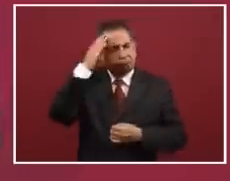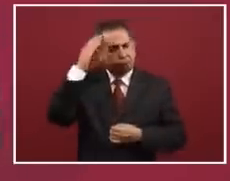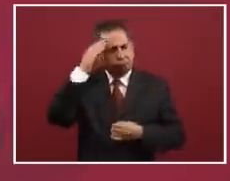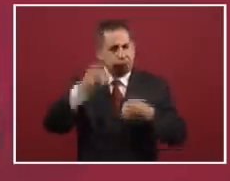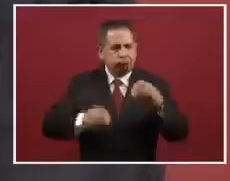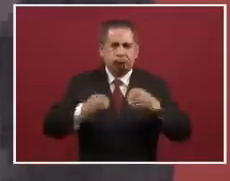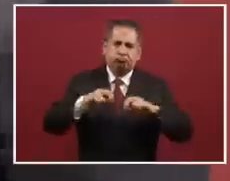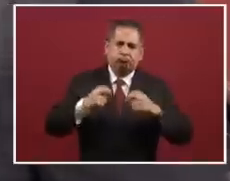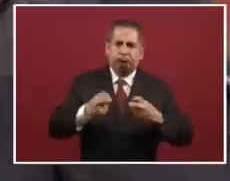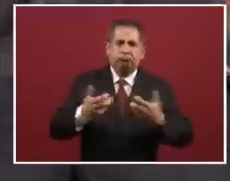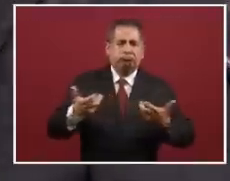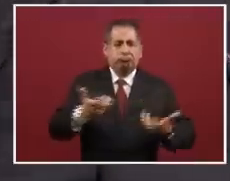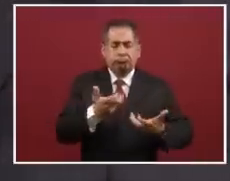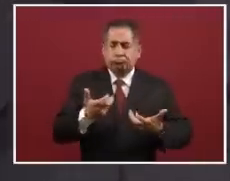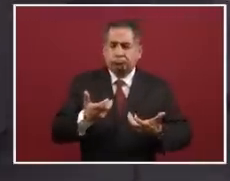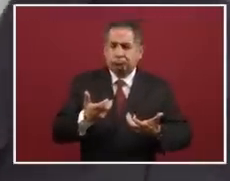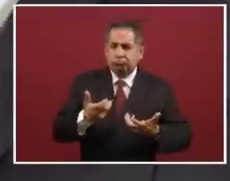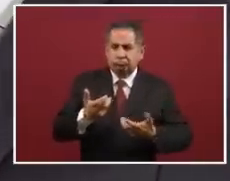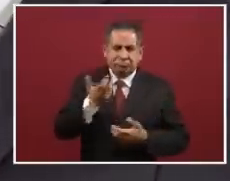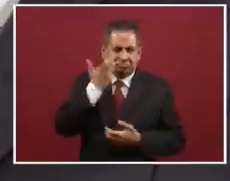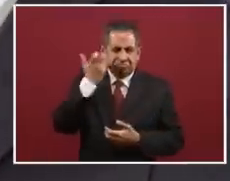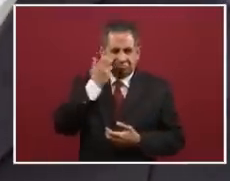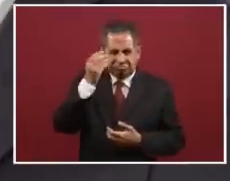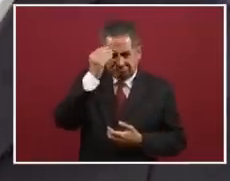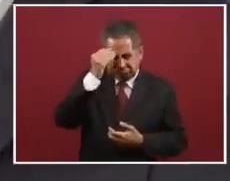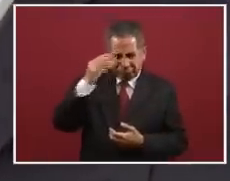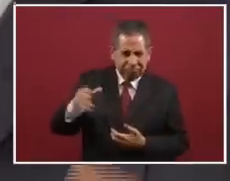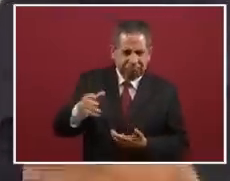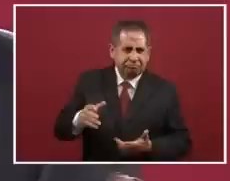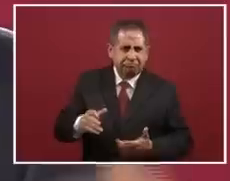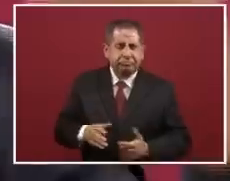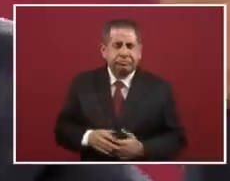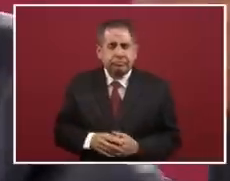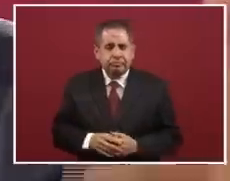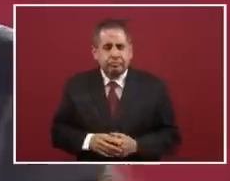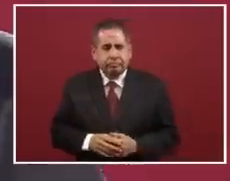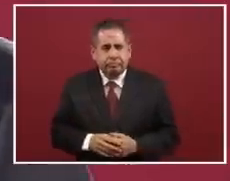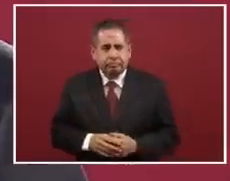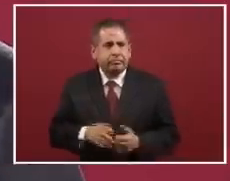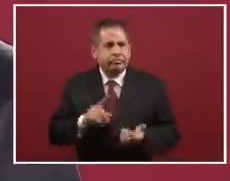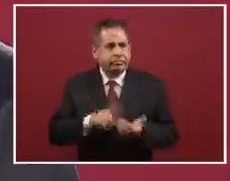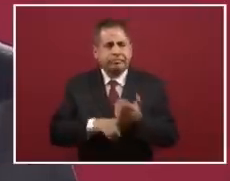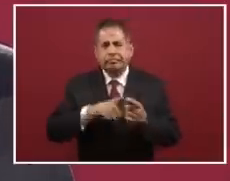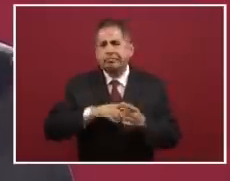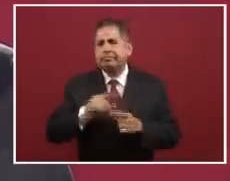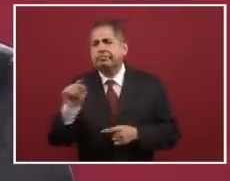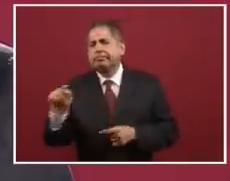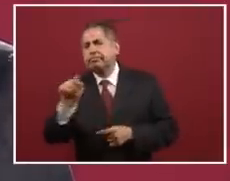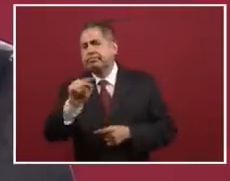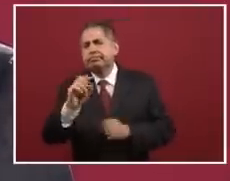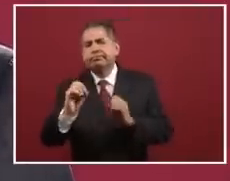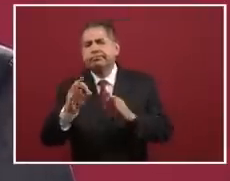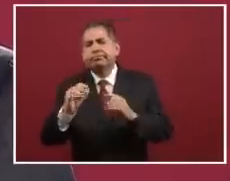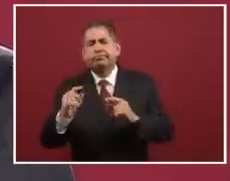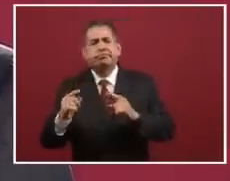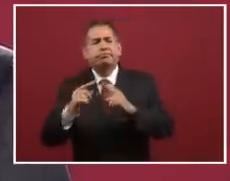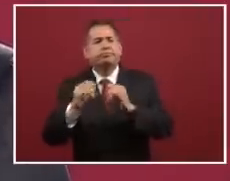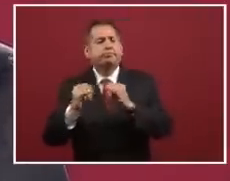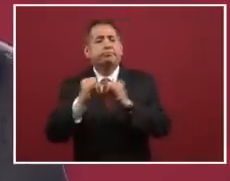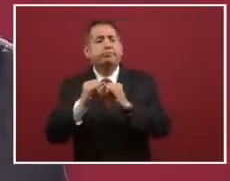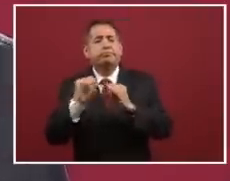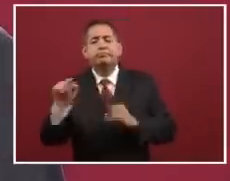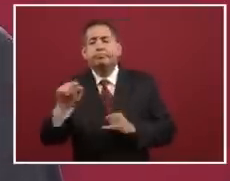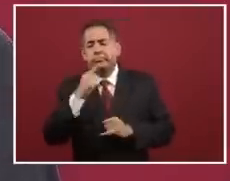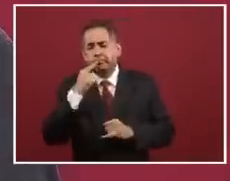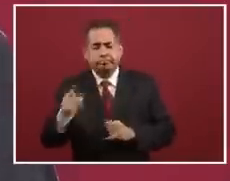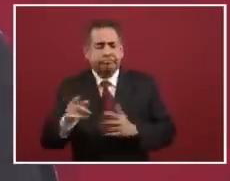actuara de mala fe, pues hay instancias y lo